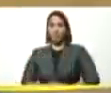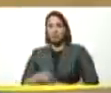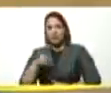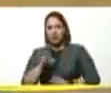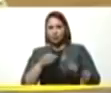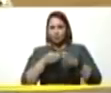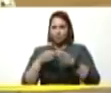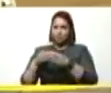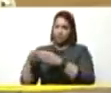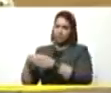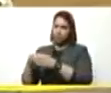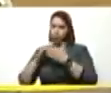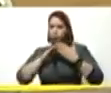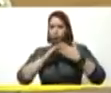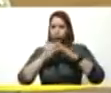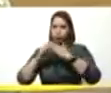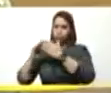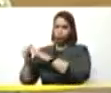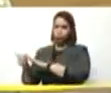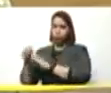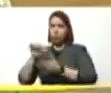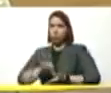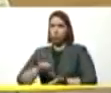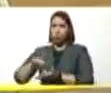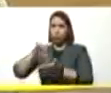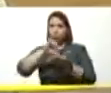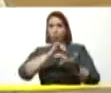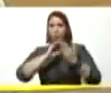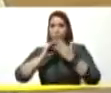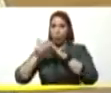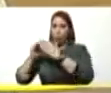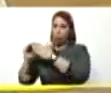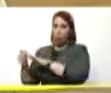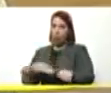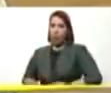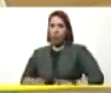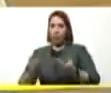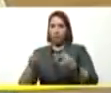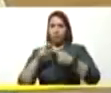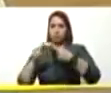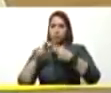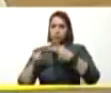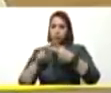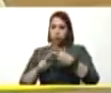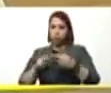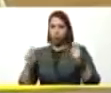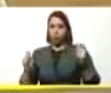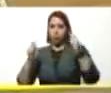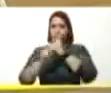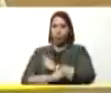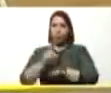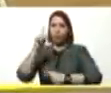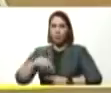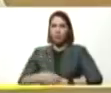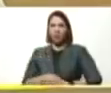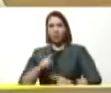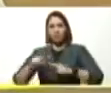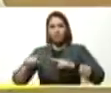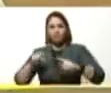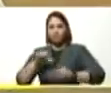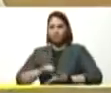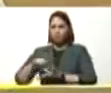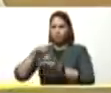estructuras en las comunas, de las ciudades comunales que van a recibir los recursos, que se van a convertir en entes ejecutores, que van a decidir